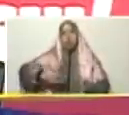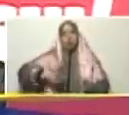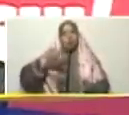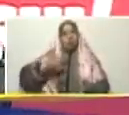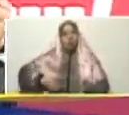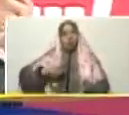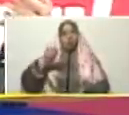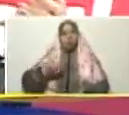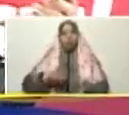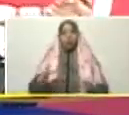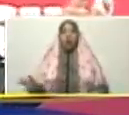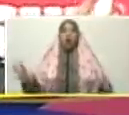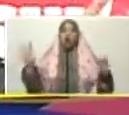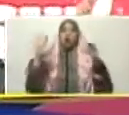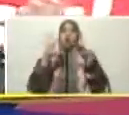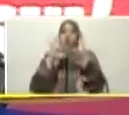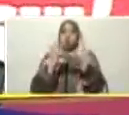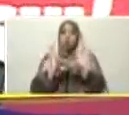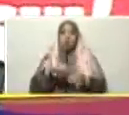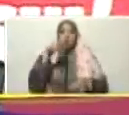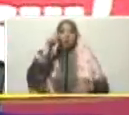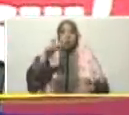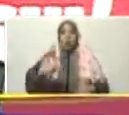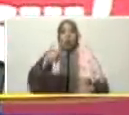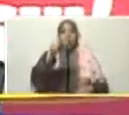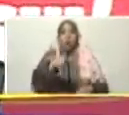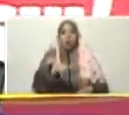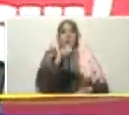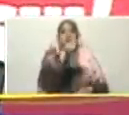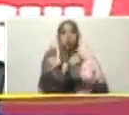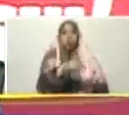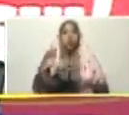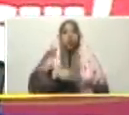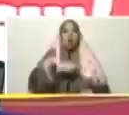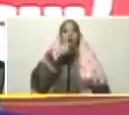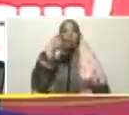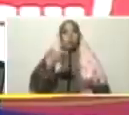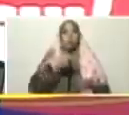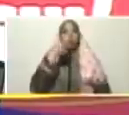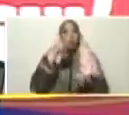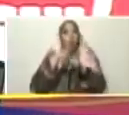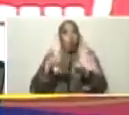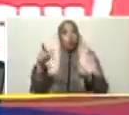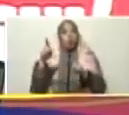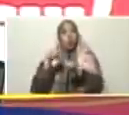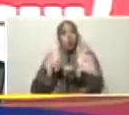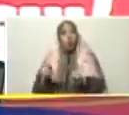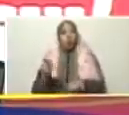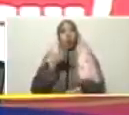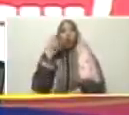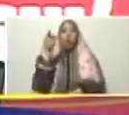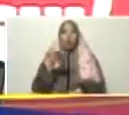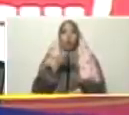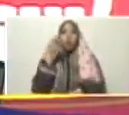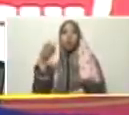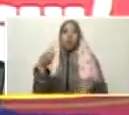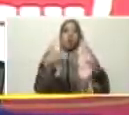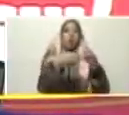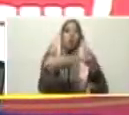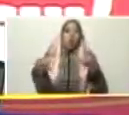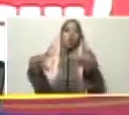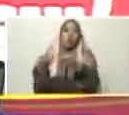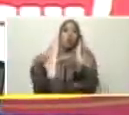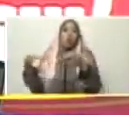uniendo a todos nuestros hermanos del gran polo patriótico uniendo todo el liderazgo de vanguardia de los